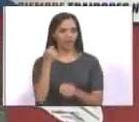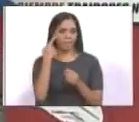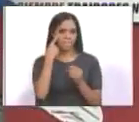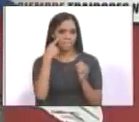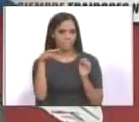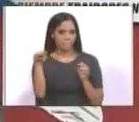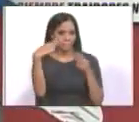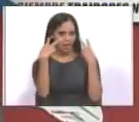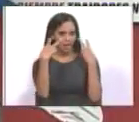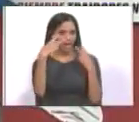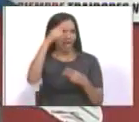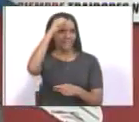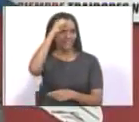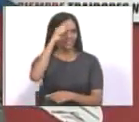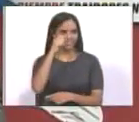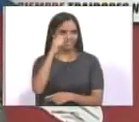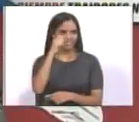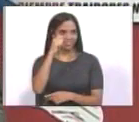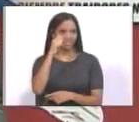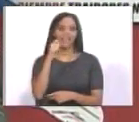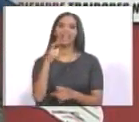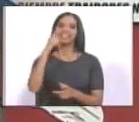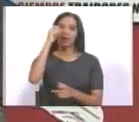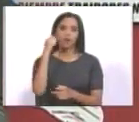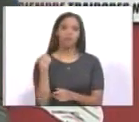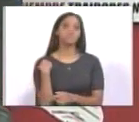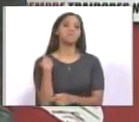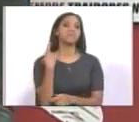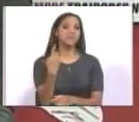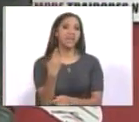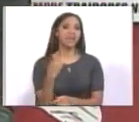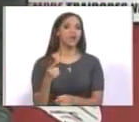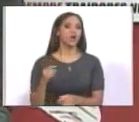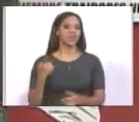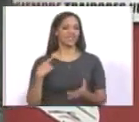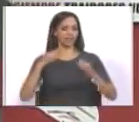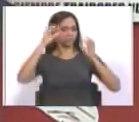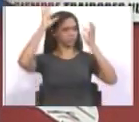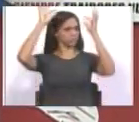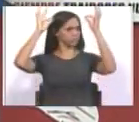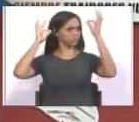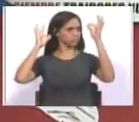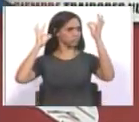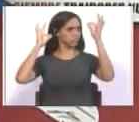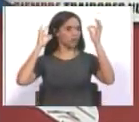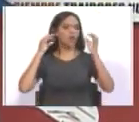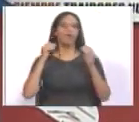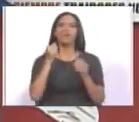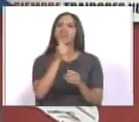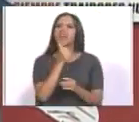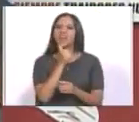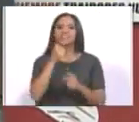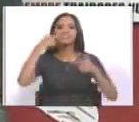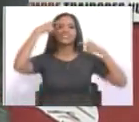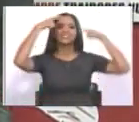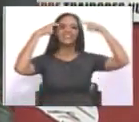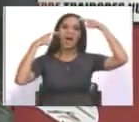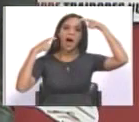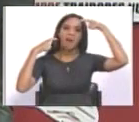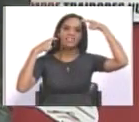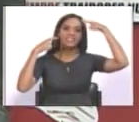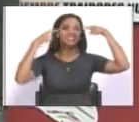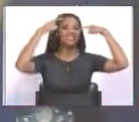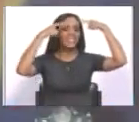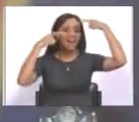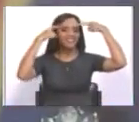así. Esta gorra, el primero que la usó en Venezuela fue Hugo